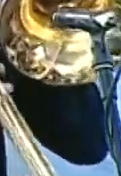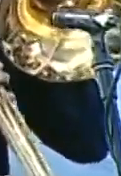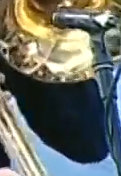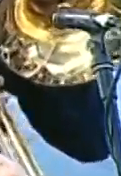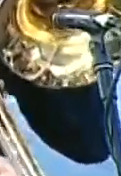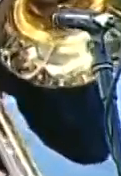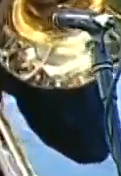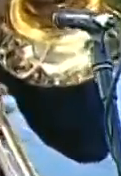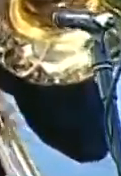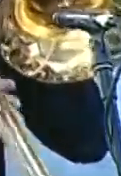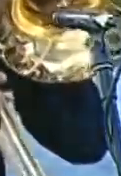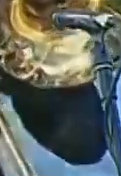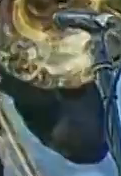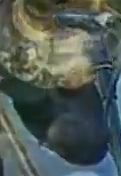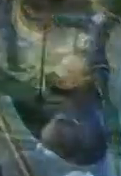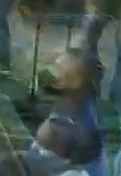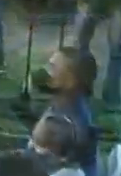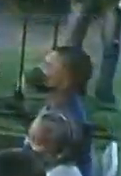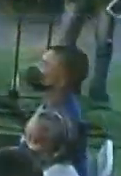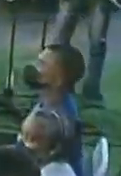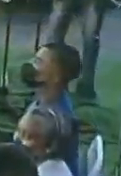¡Sabroso!